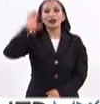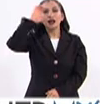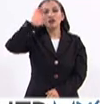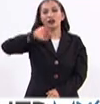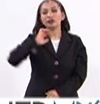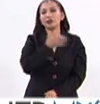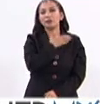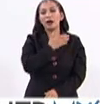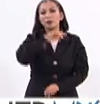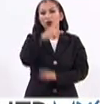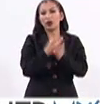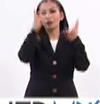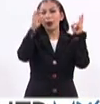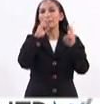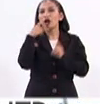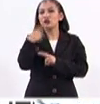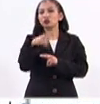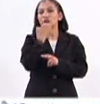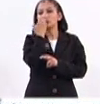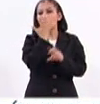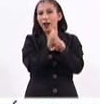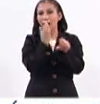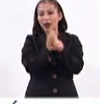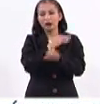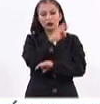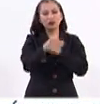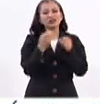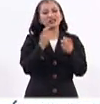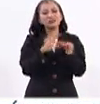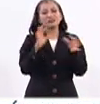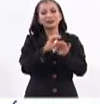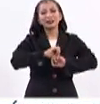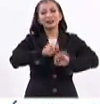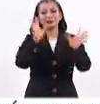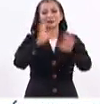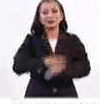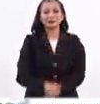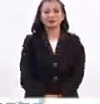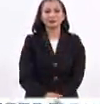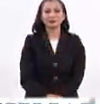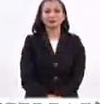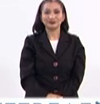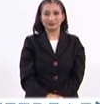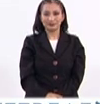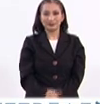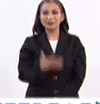puso en marcha el programa Mejora tu Escuela y te tenemos todos los detalles.